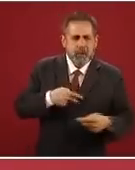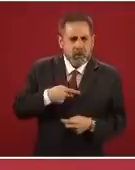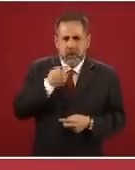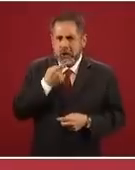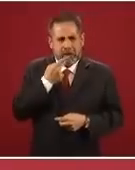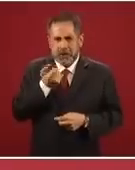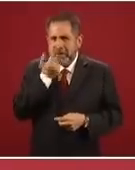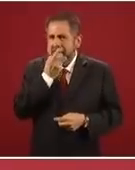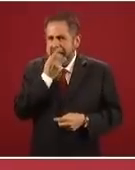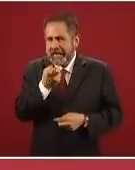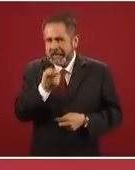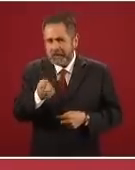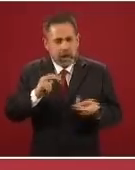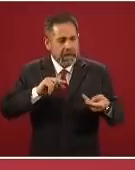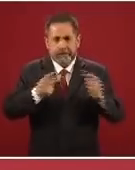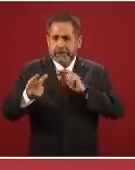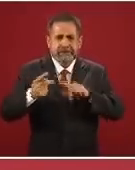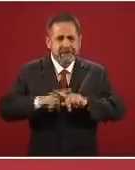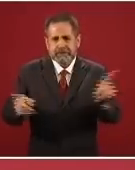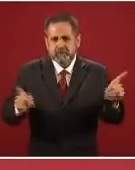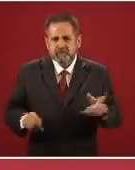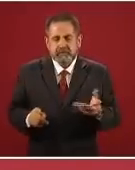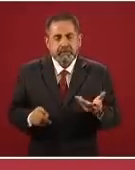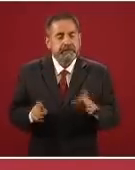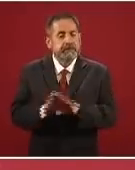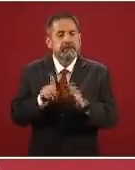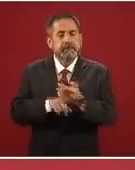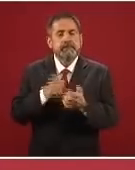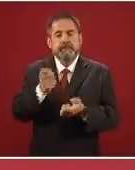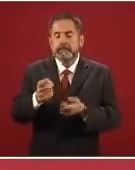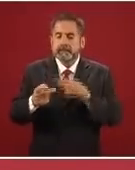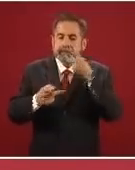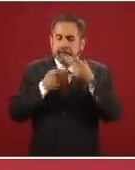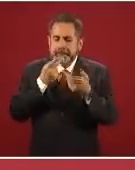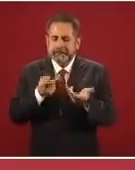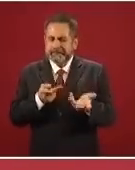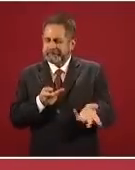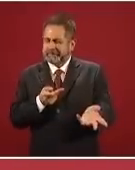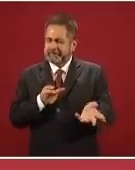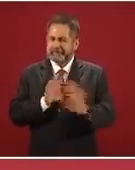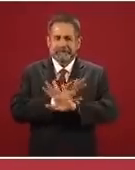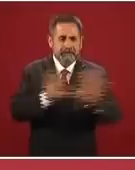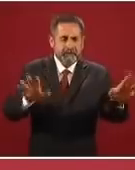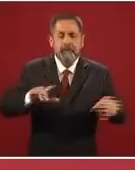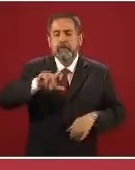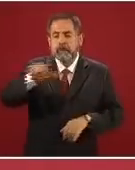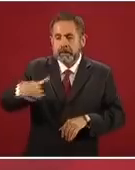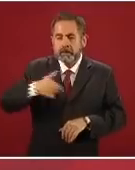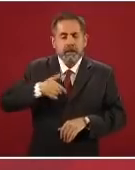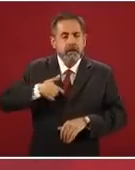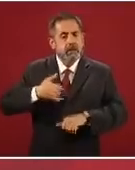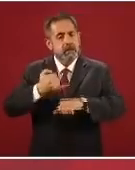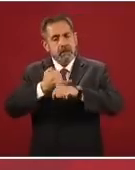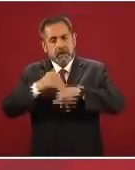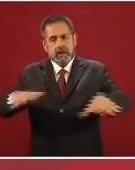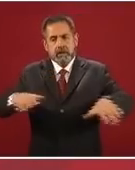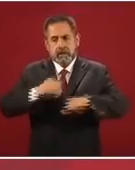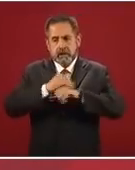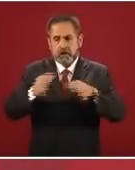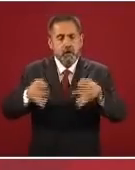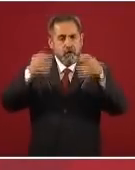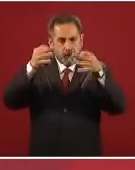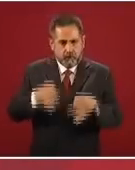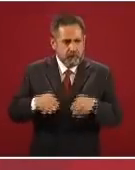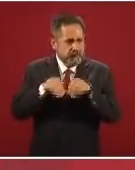dicho, pero es al revés. Entonces, ante esa preocupación, hicimos una información de manera